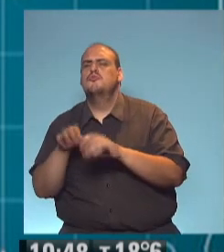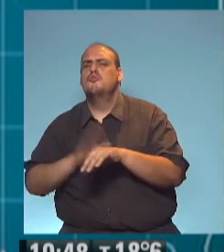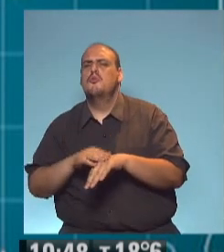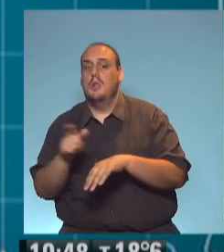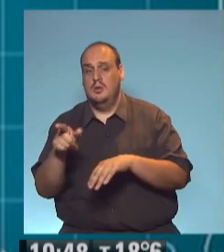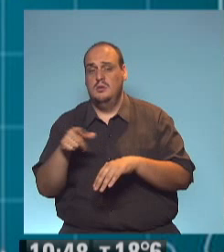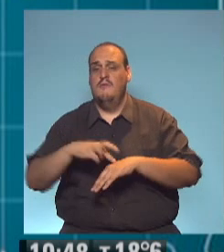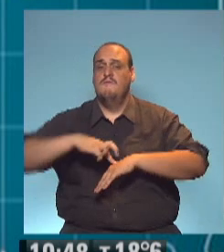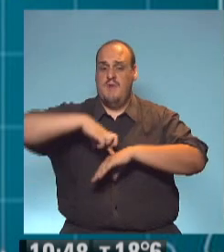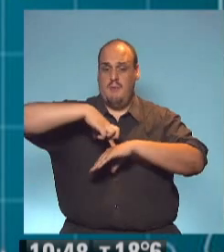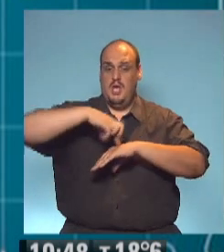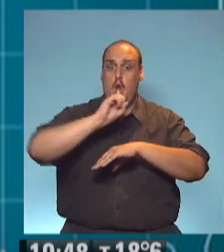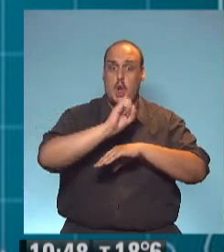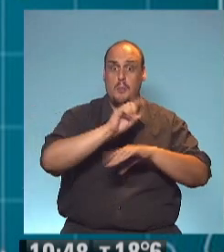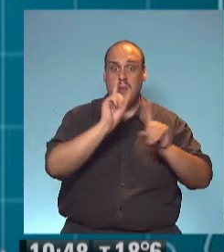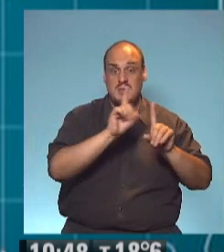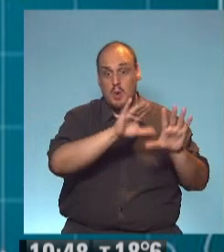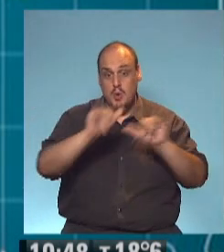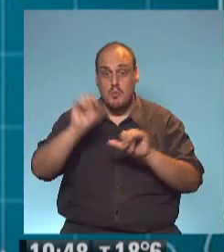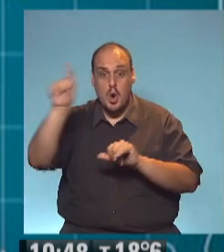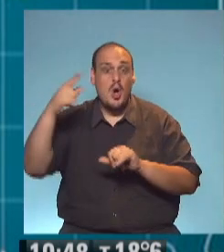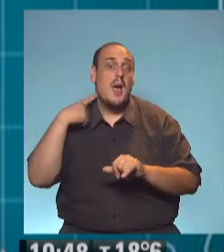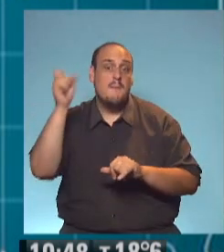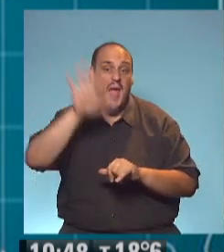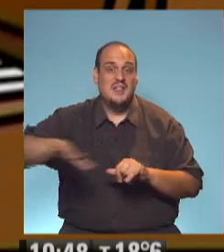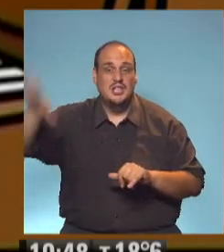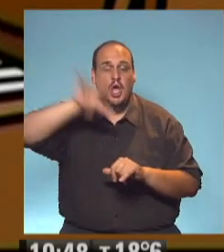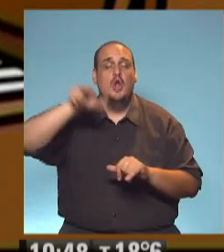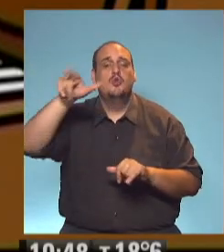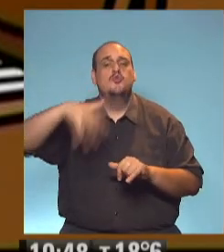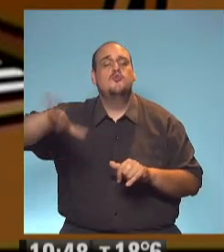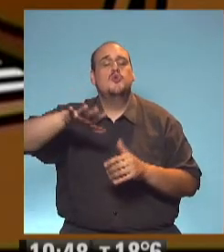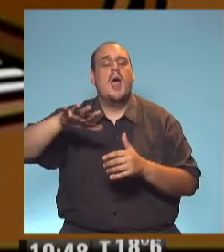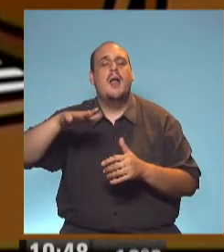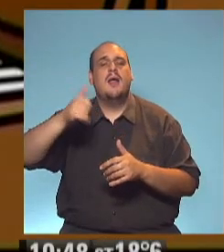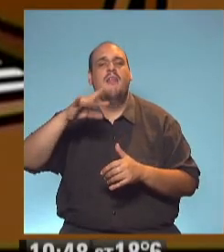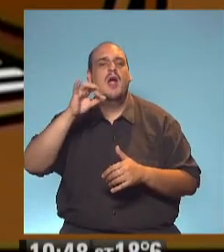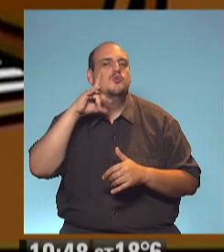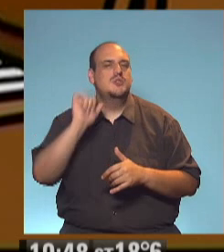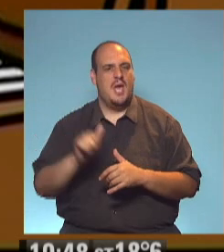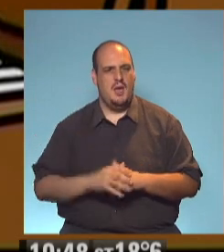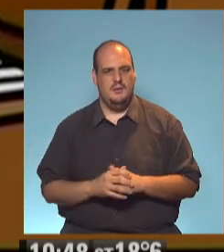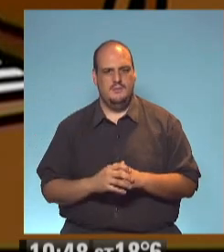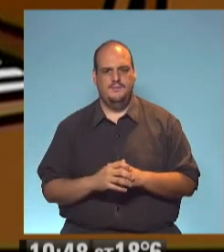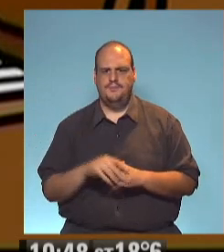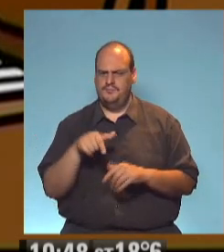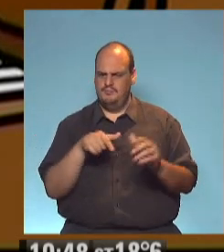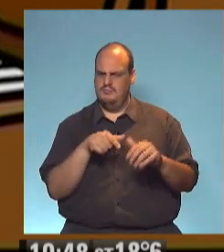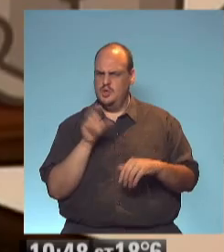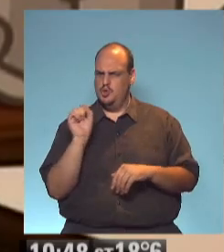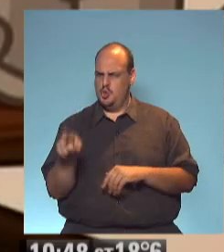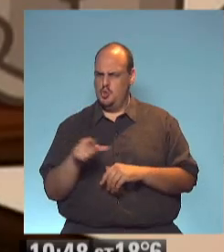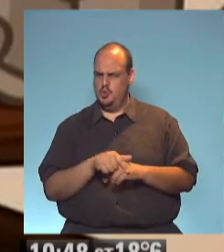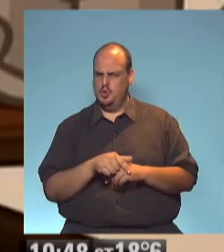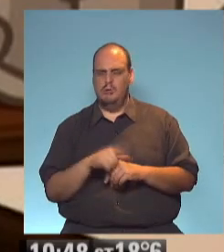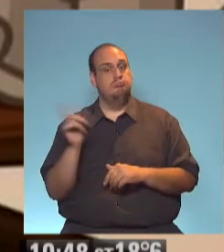es un género musical típicamente español de la región de Andalucía. ¡Y olé! ¿Esto es suyo, Violeta Parra? ¡Qué